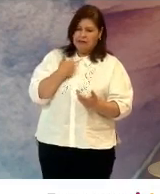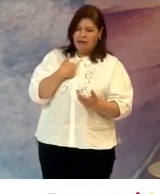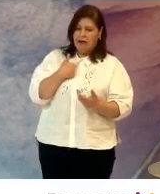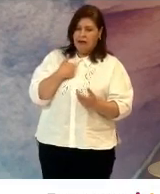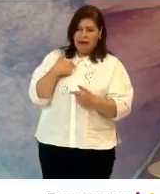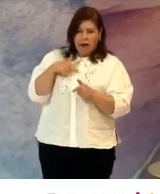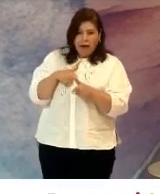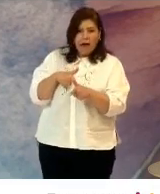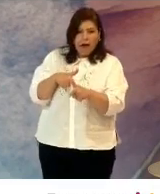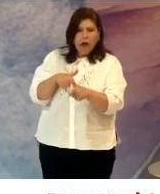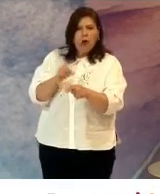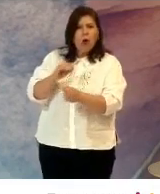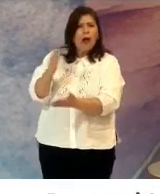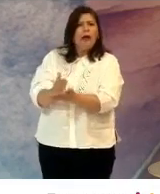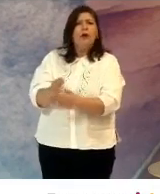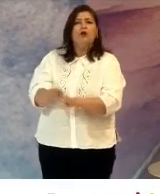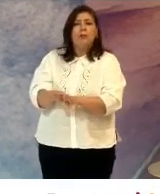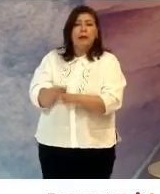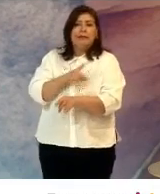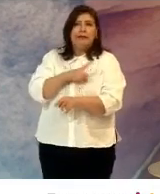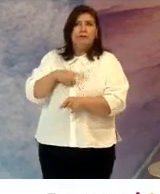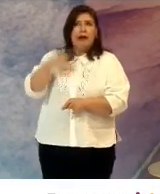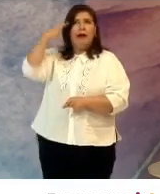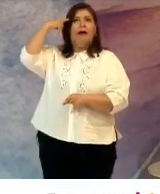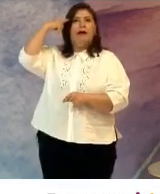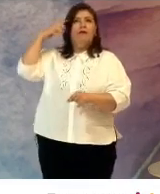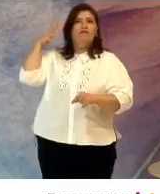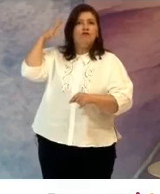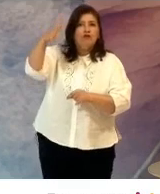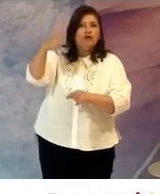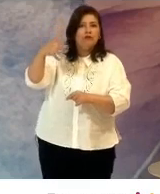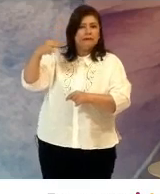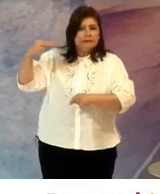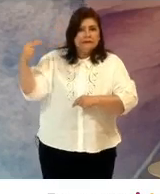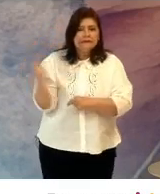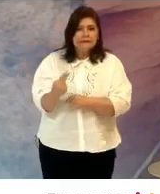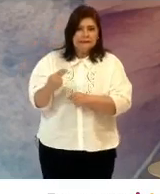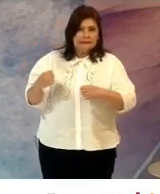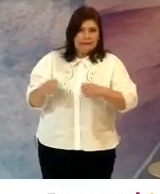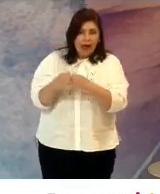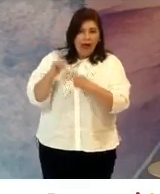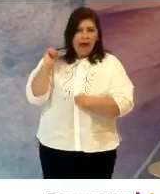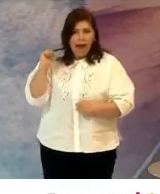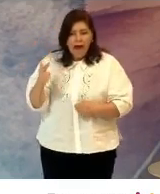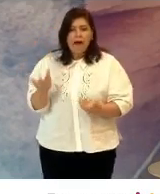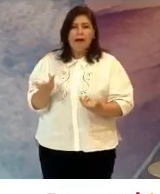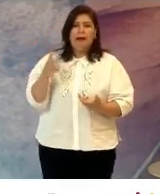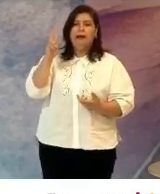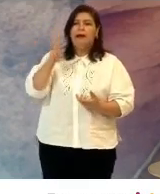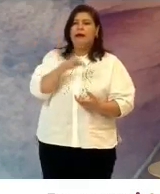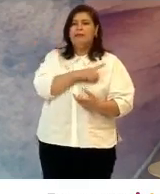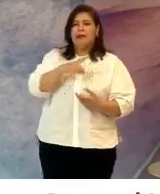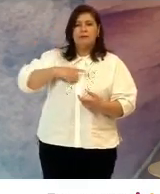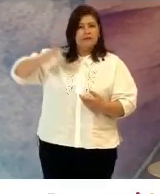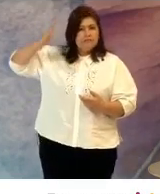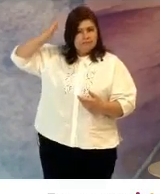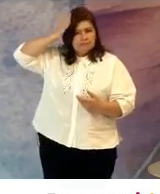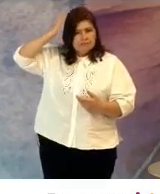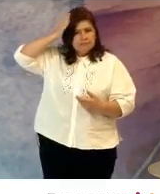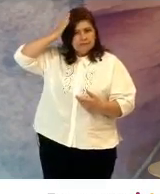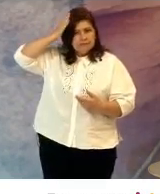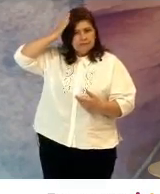un futuro. Lo que digo aquí, básicamente, es que realmente la esencia del liderazgo, en